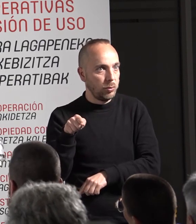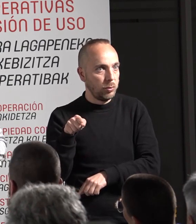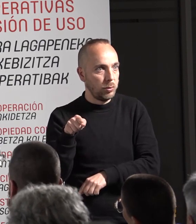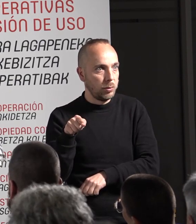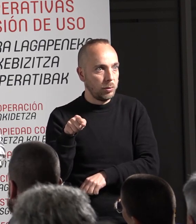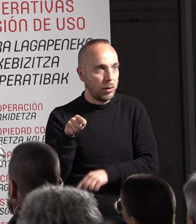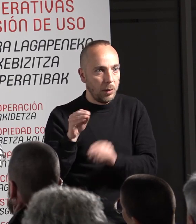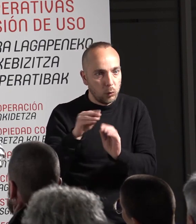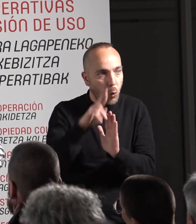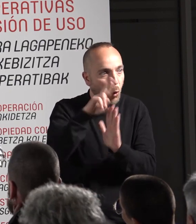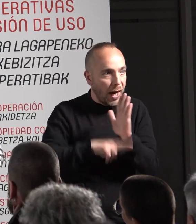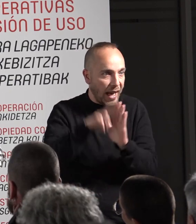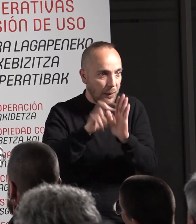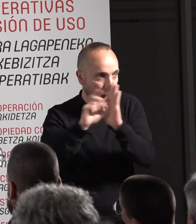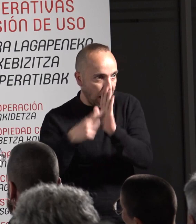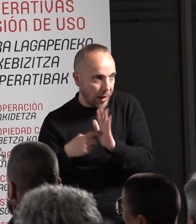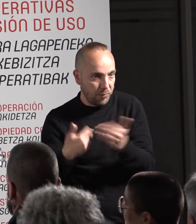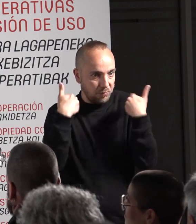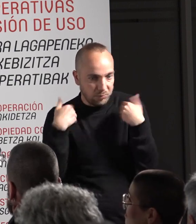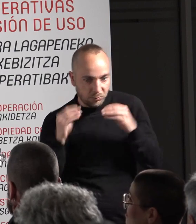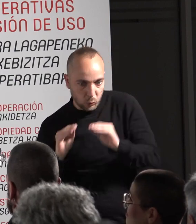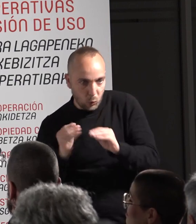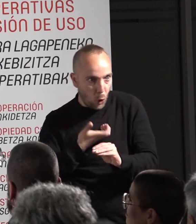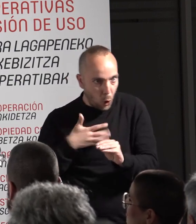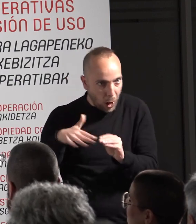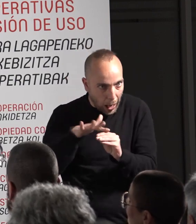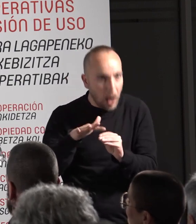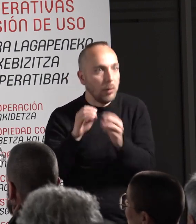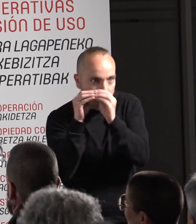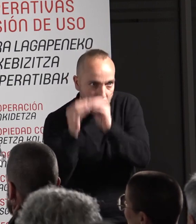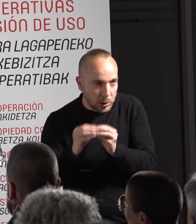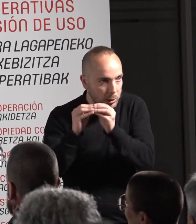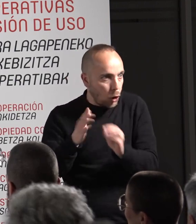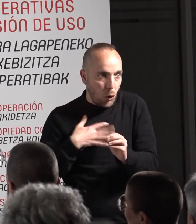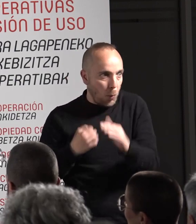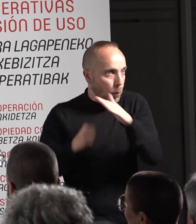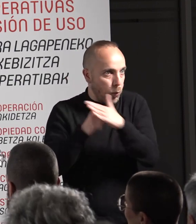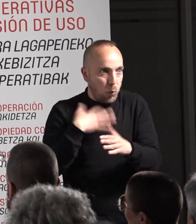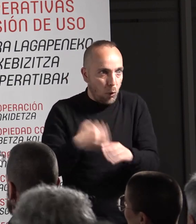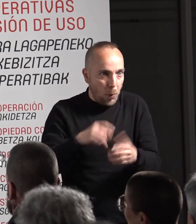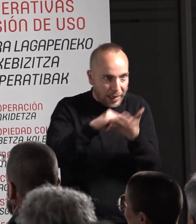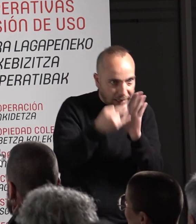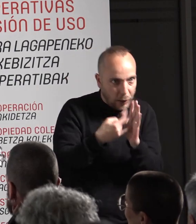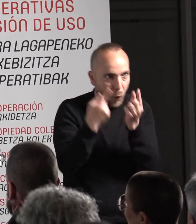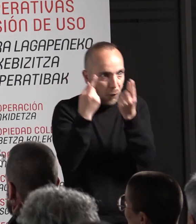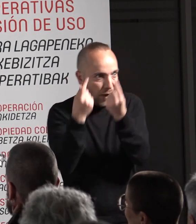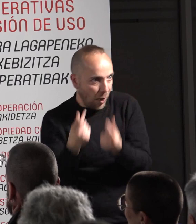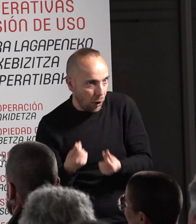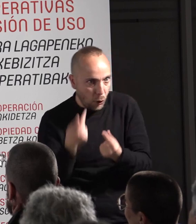del régimen local para poder imbrincar legal, técnica y financieramente el modelo que